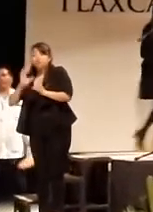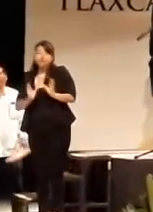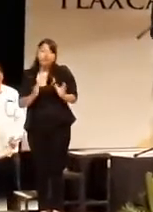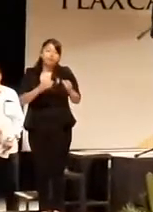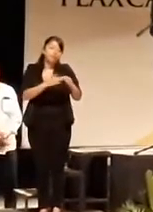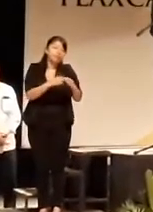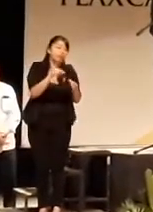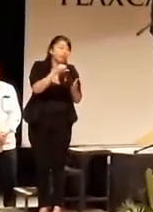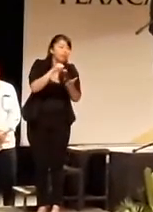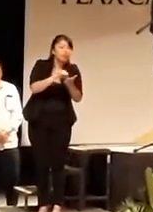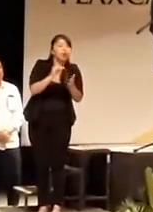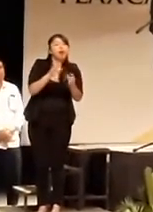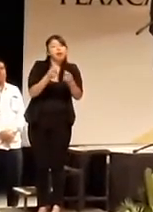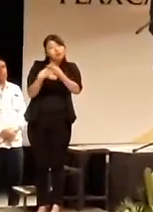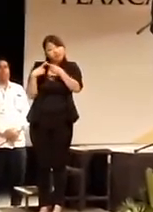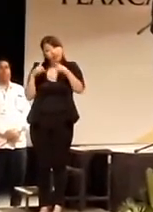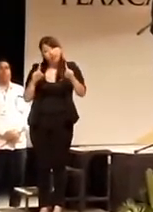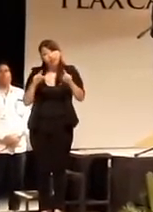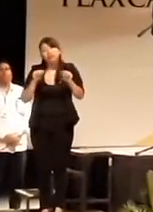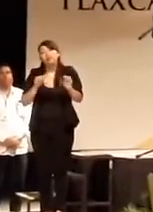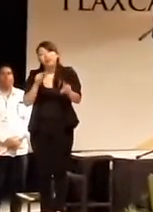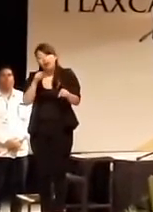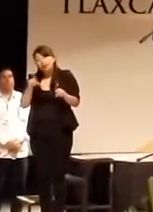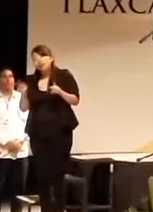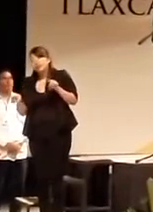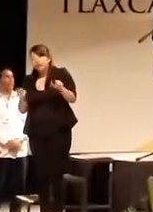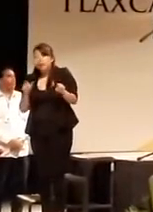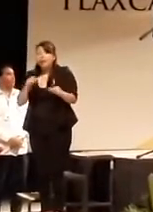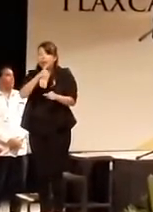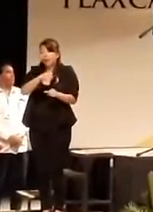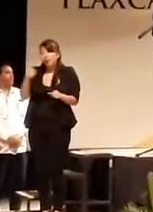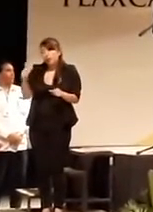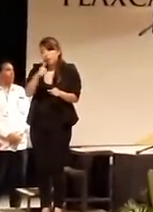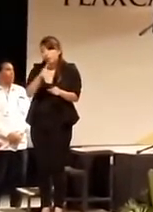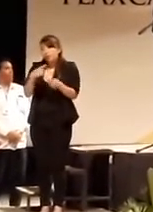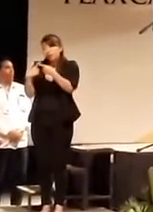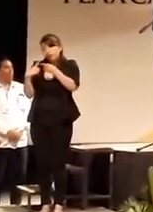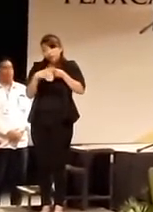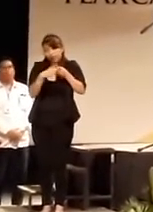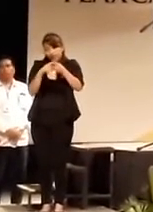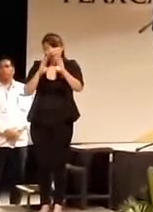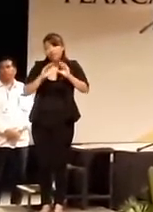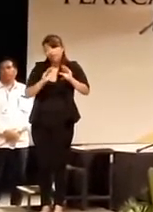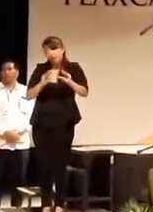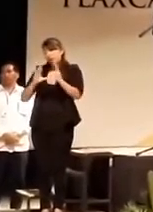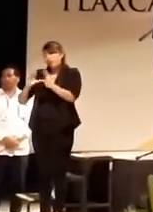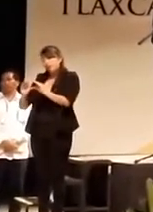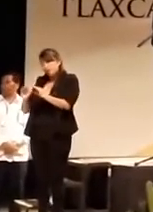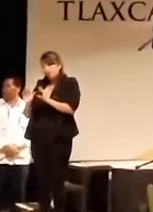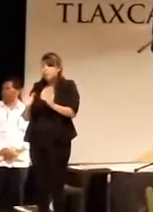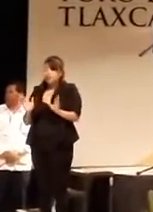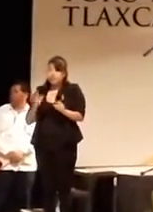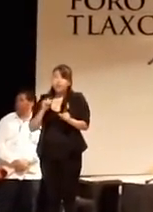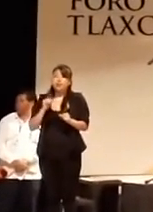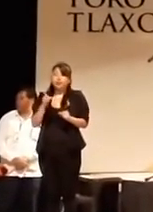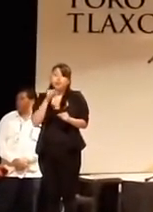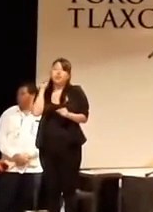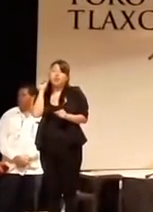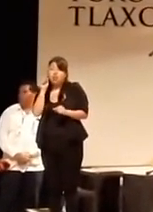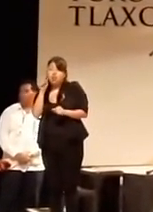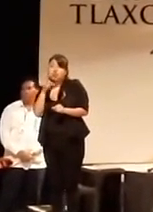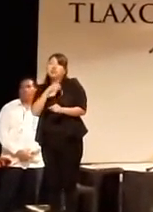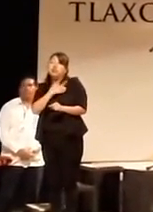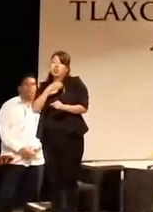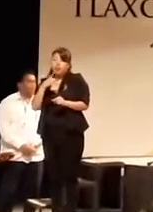Requerimos crear espacios de experimentación rigurosa, documentada, abierta a la investigación de quienes puedan apoyar esta